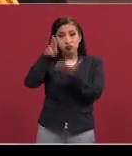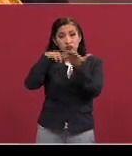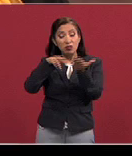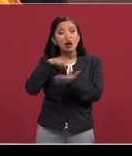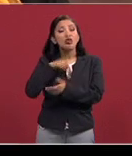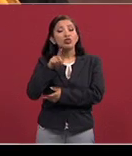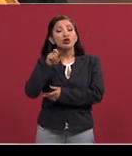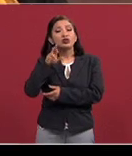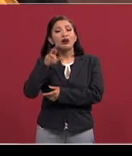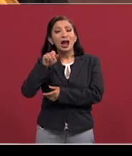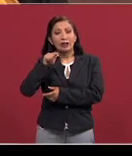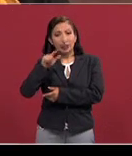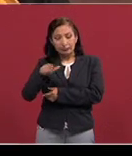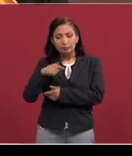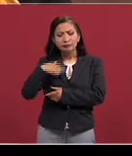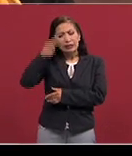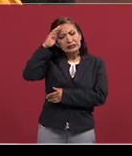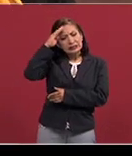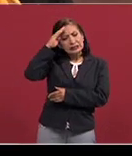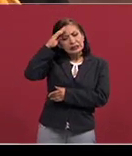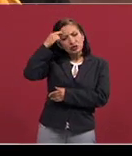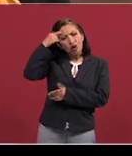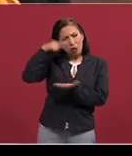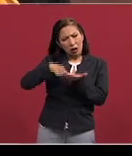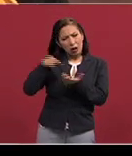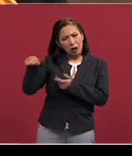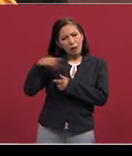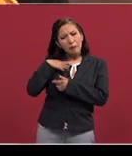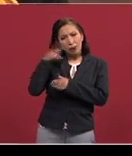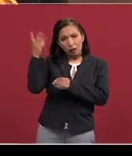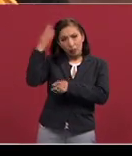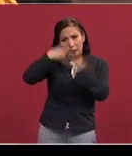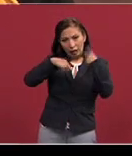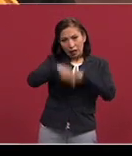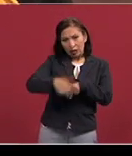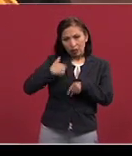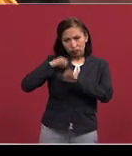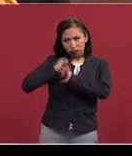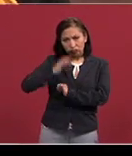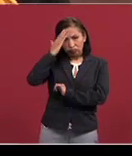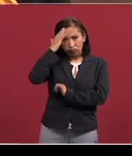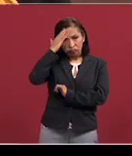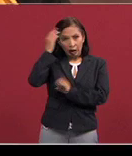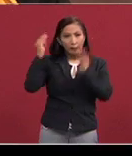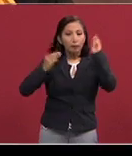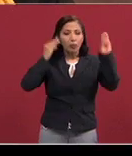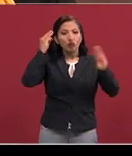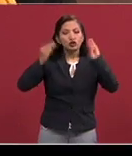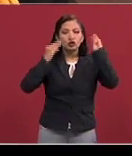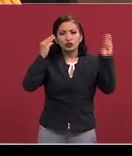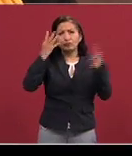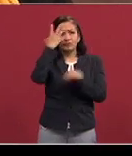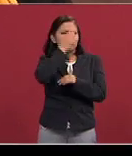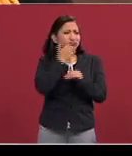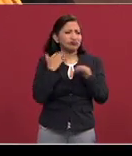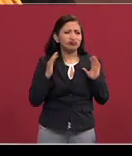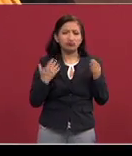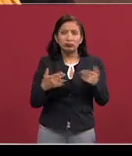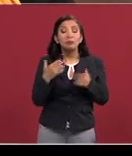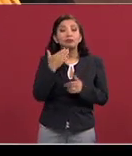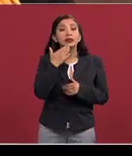Dr. Atl. Entonces pensamos y pensé al llegar a la administración de este museo